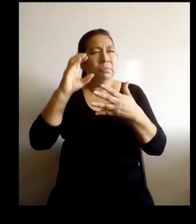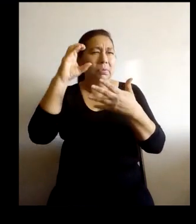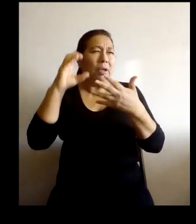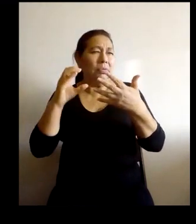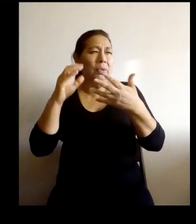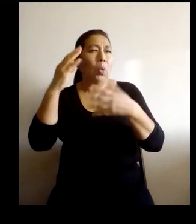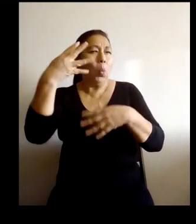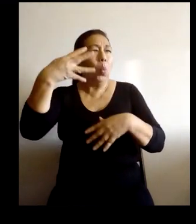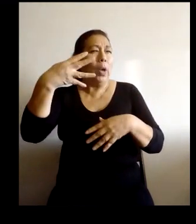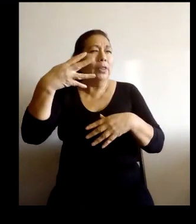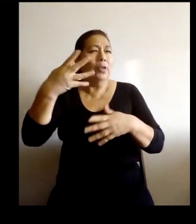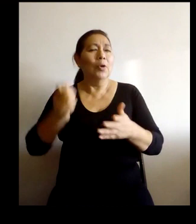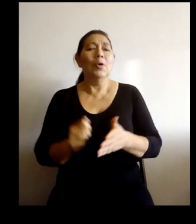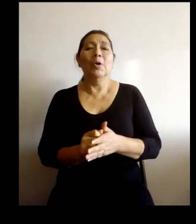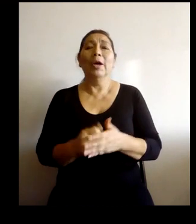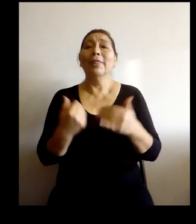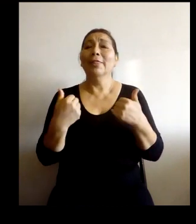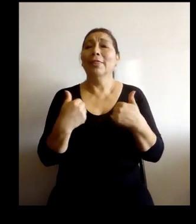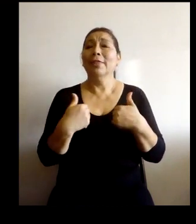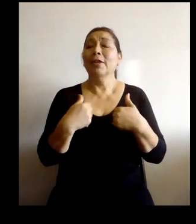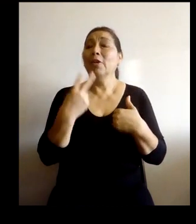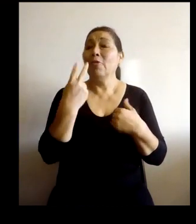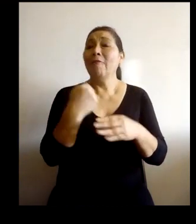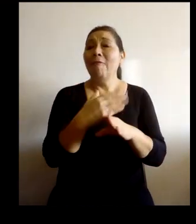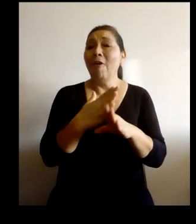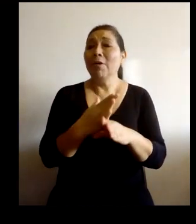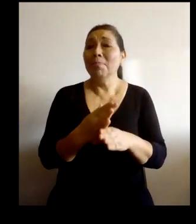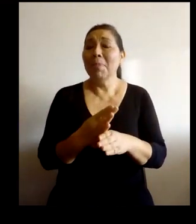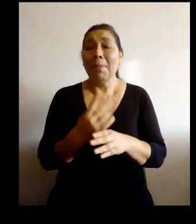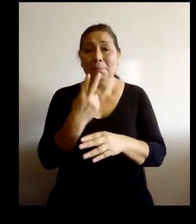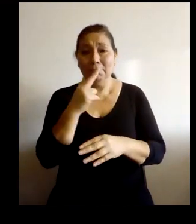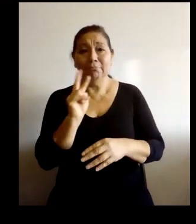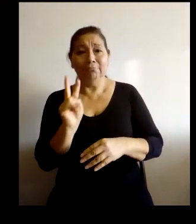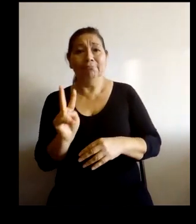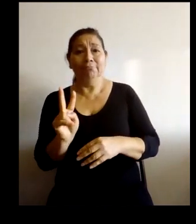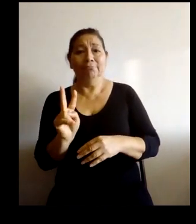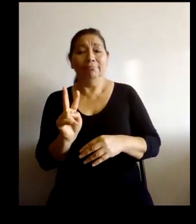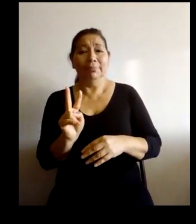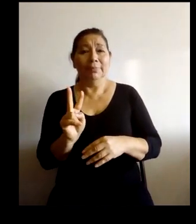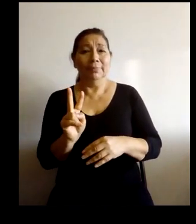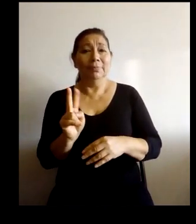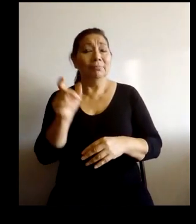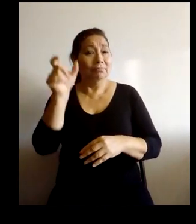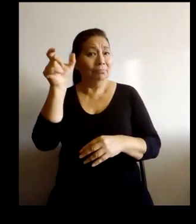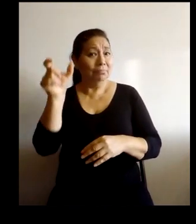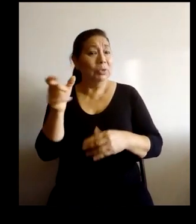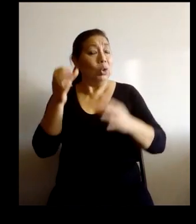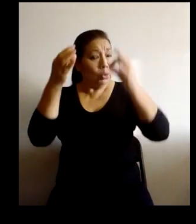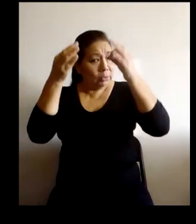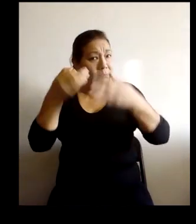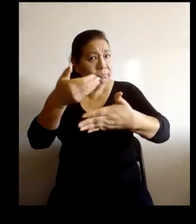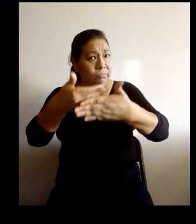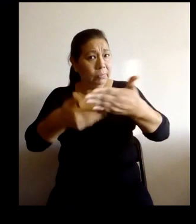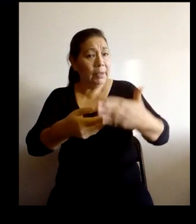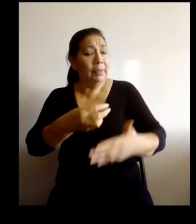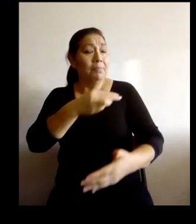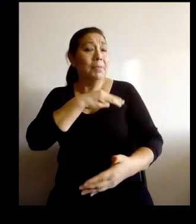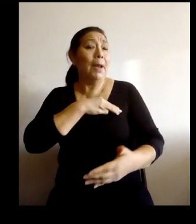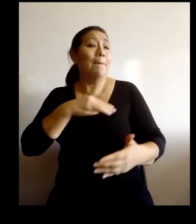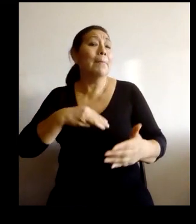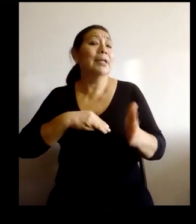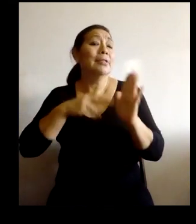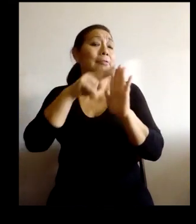4. Y en la clase 4 se tienen dos características. Miren, esto es un documento oficial, es una